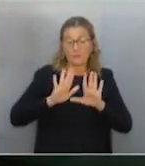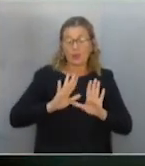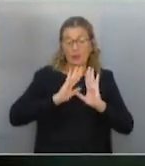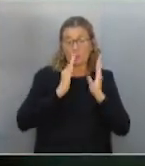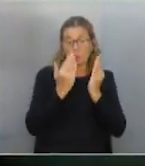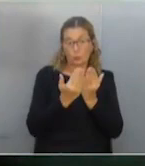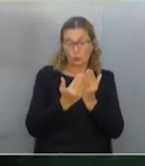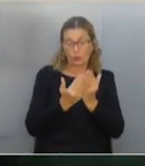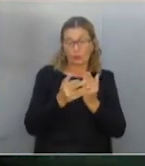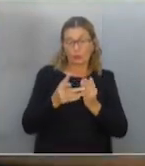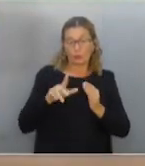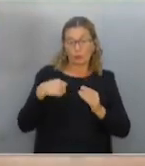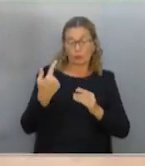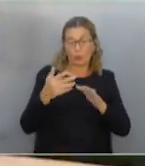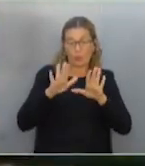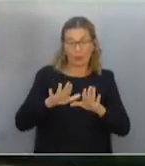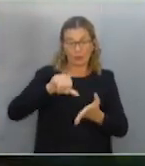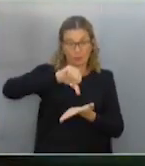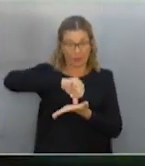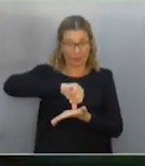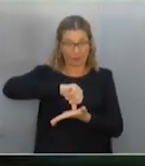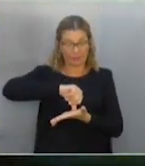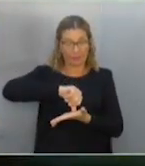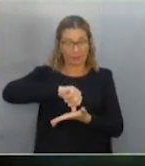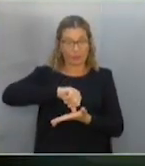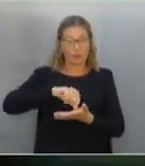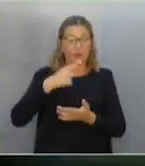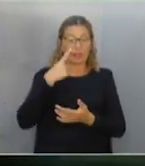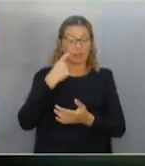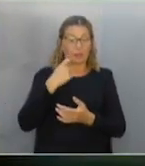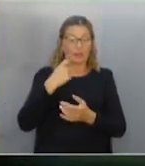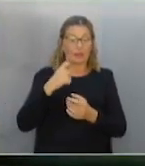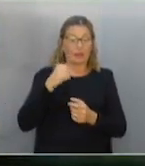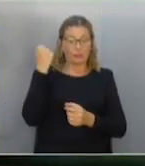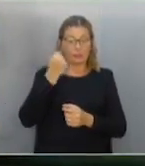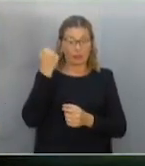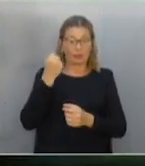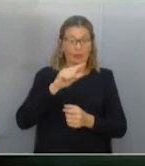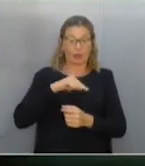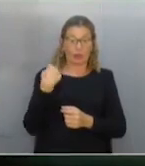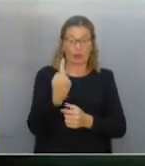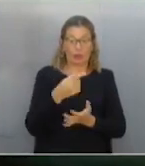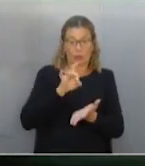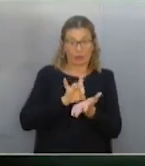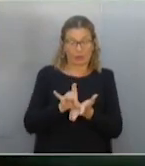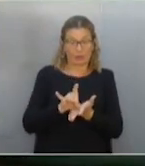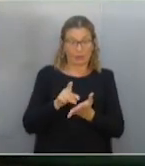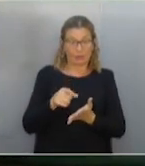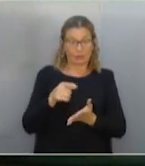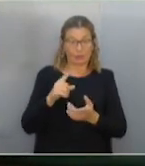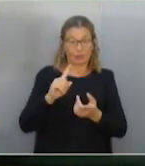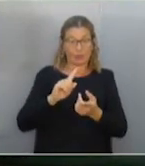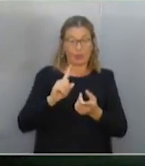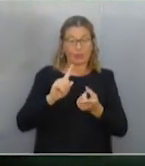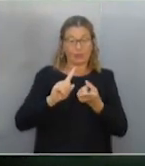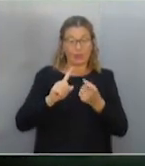paramos todas las mujeres del país, se para el país, como para resaltar la importancia que tenemos en todos los sistemas. De hecho, por eso estoy en desacuerdo que